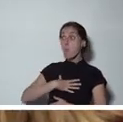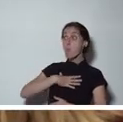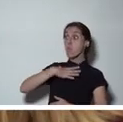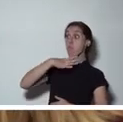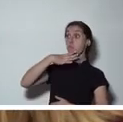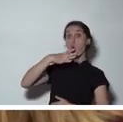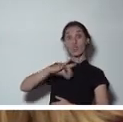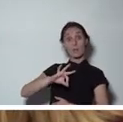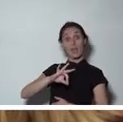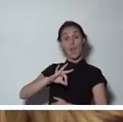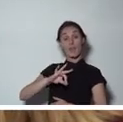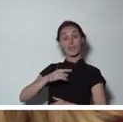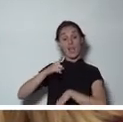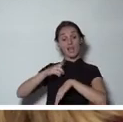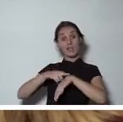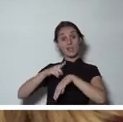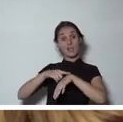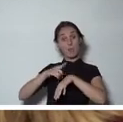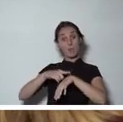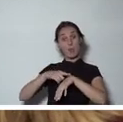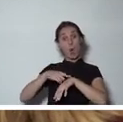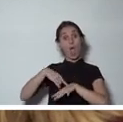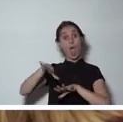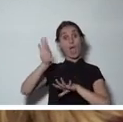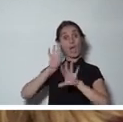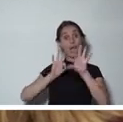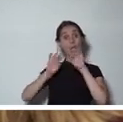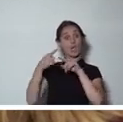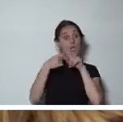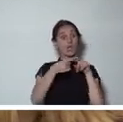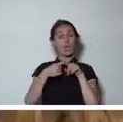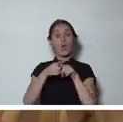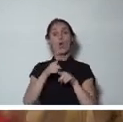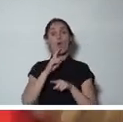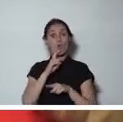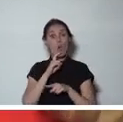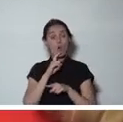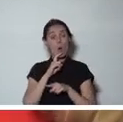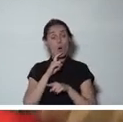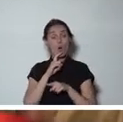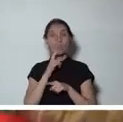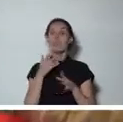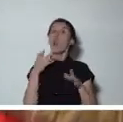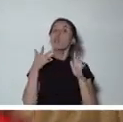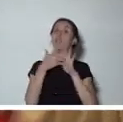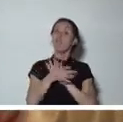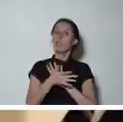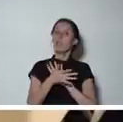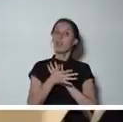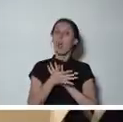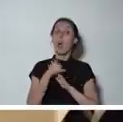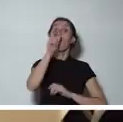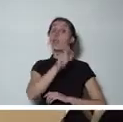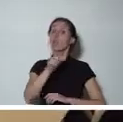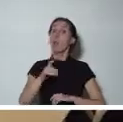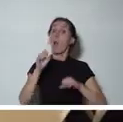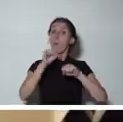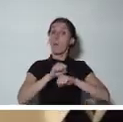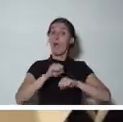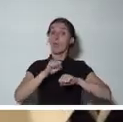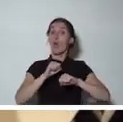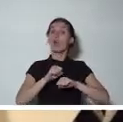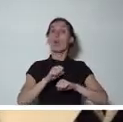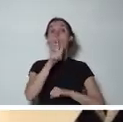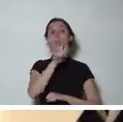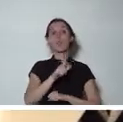del tiempo y efectivamente eso implica repartir el tiempo de Cuidado de las personas mayores de las las